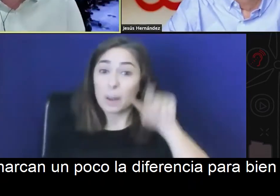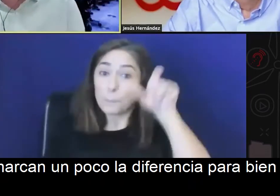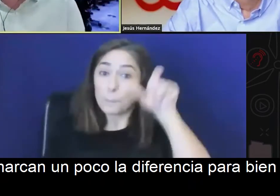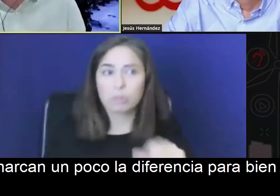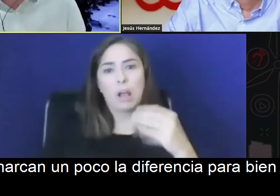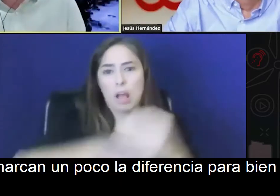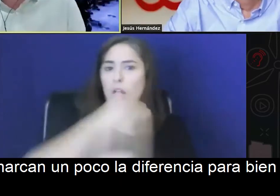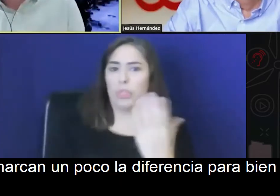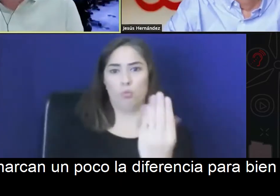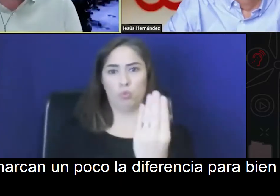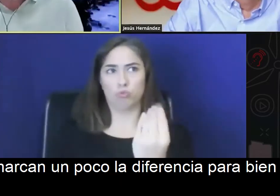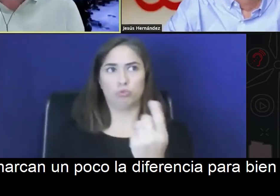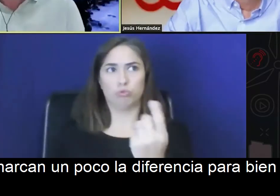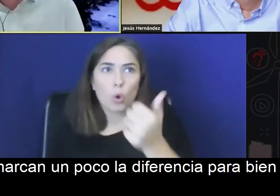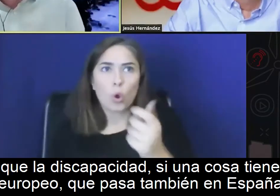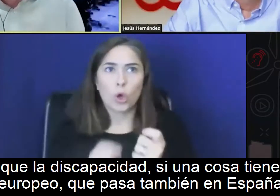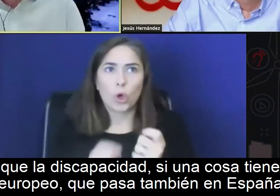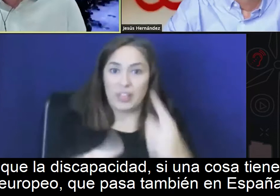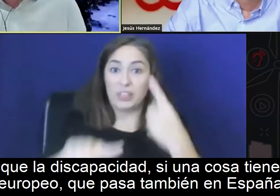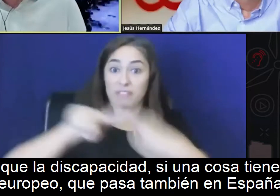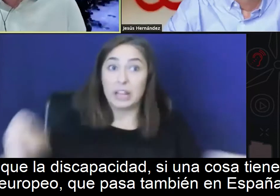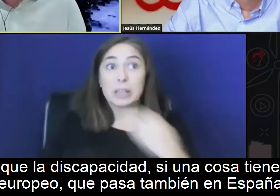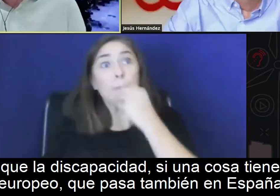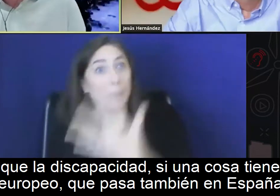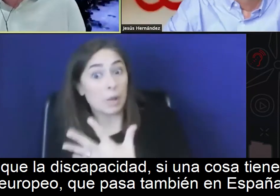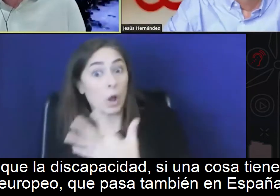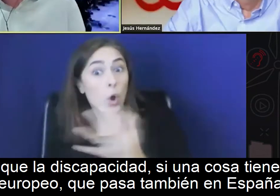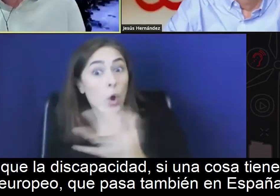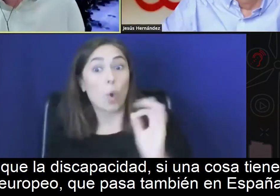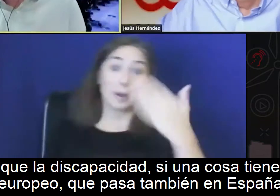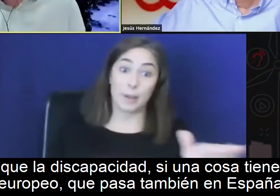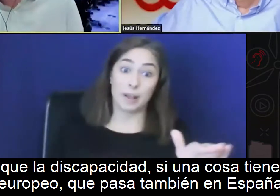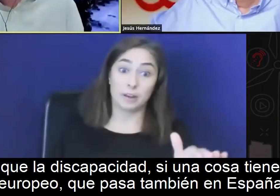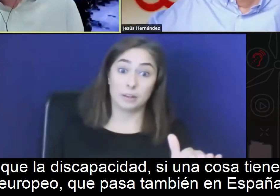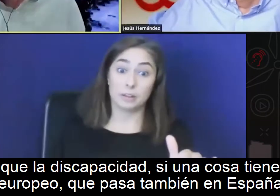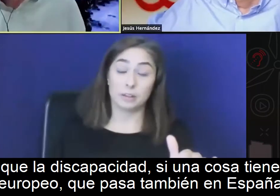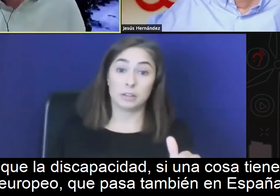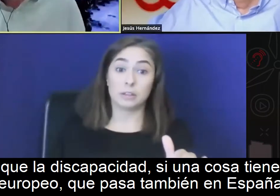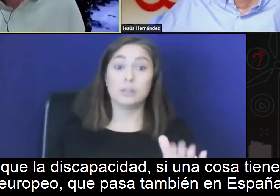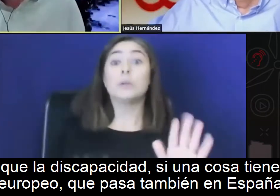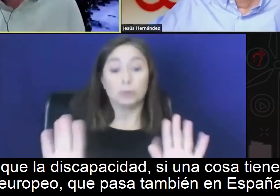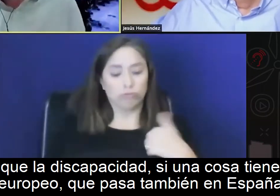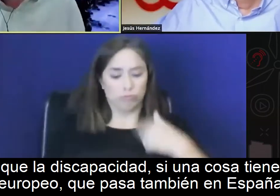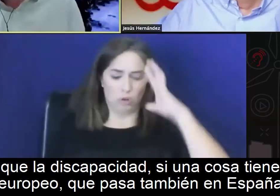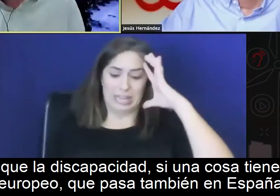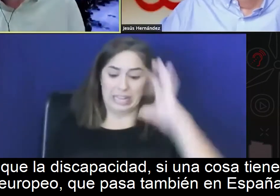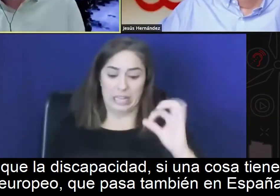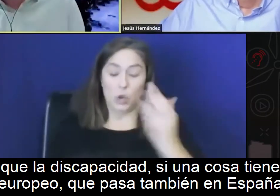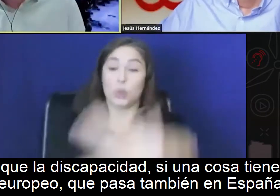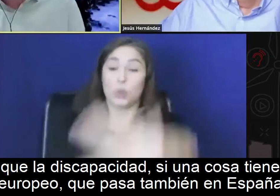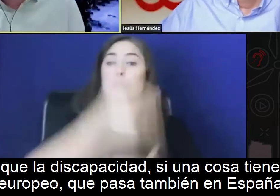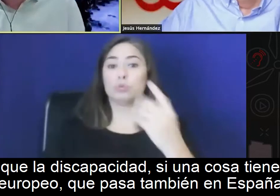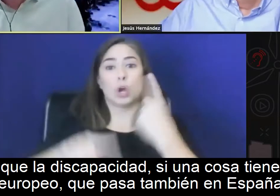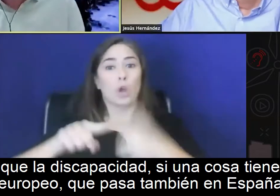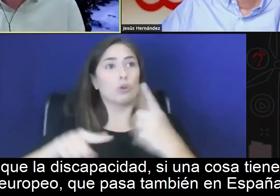marcan un poco la diferencia para bien o para mal. Pero yo creo que la discapacidad, si una cosa tiene buena a